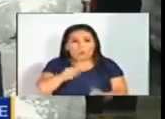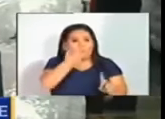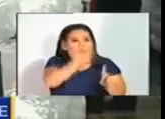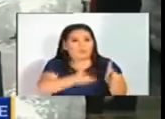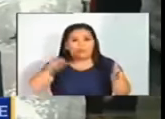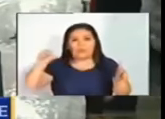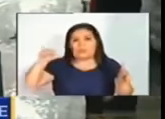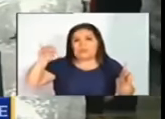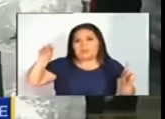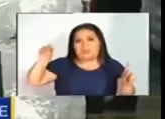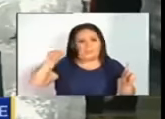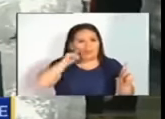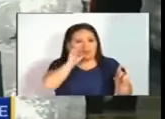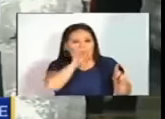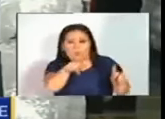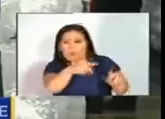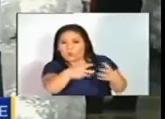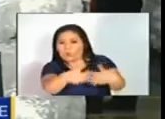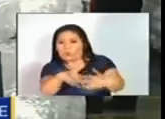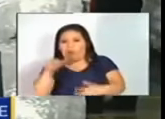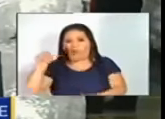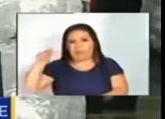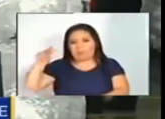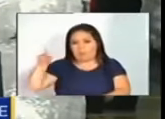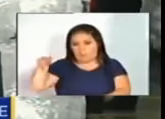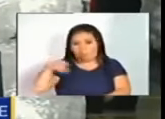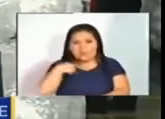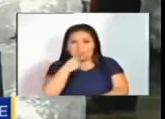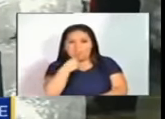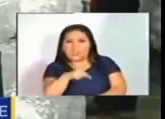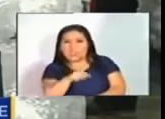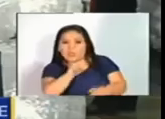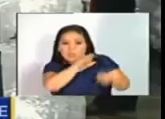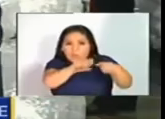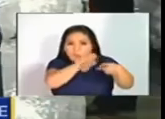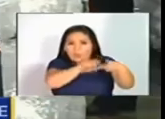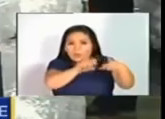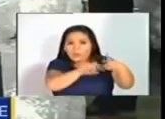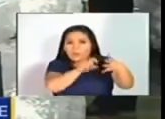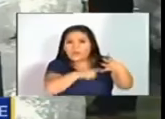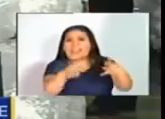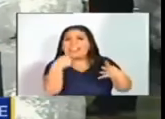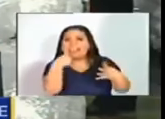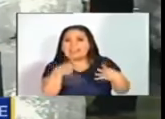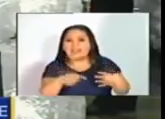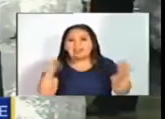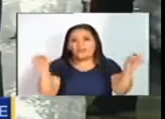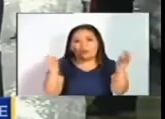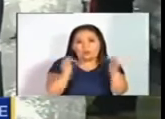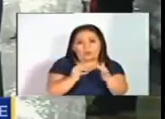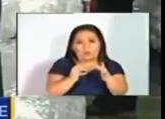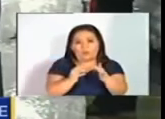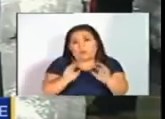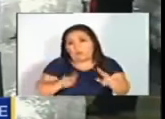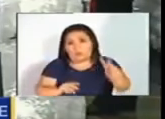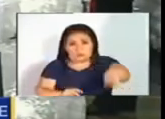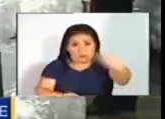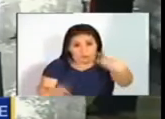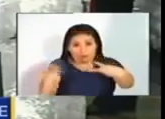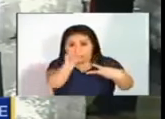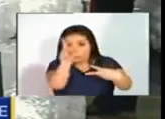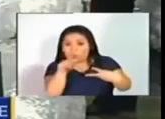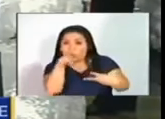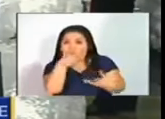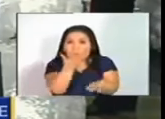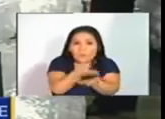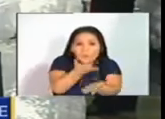presidente de la ANEP. ¿Con qué representantes se reunió? ¿Se nos puede decir nombres de esos representantes con los que se reunió? Y la segunda es la propuesta